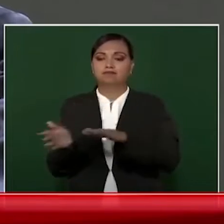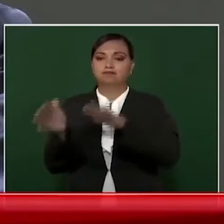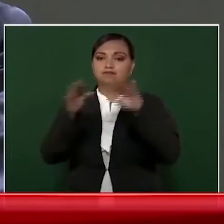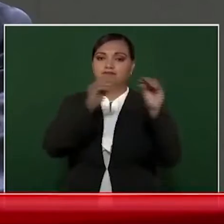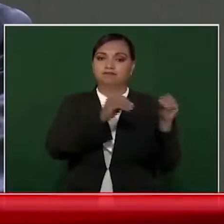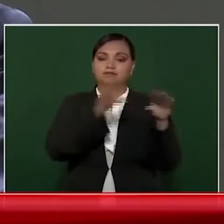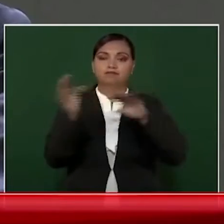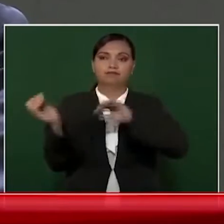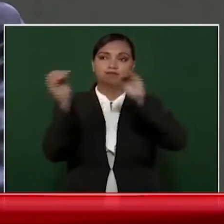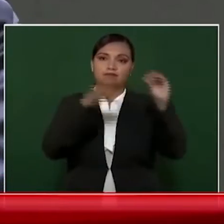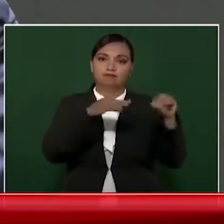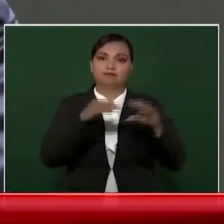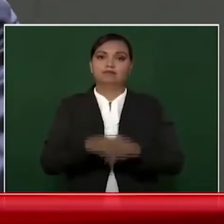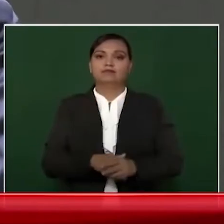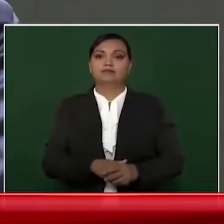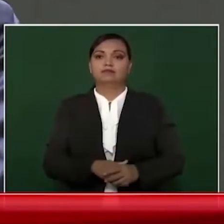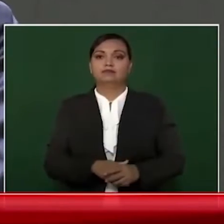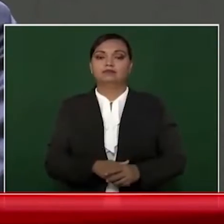Hay